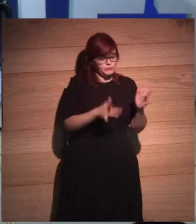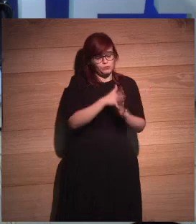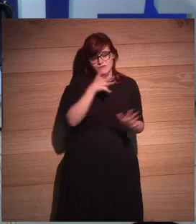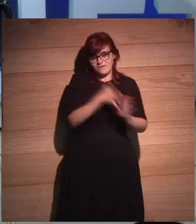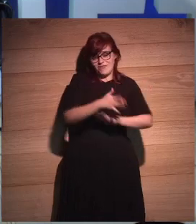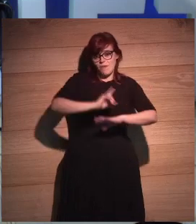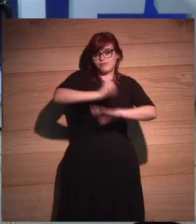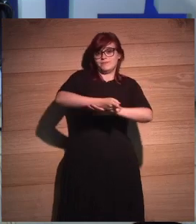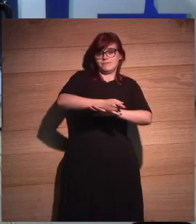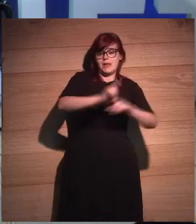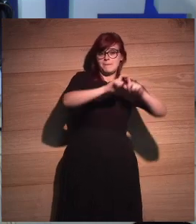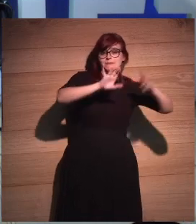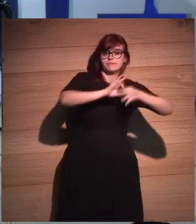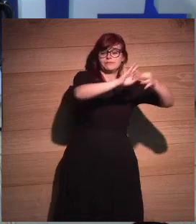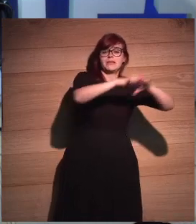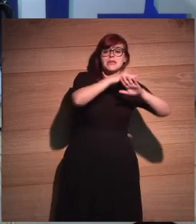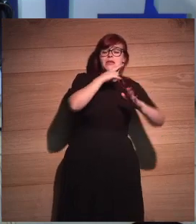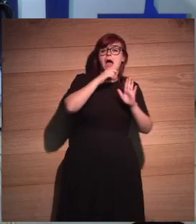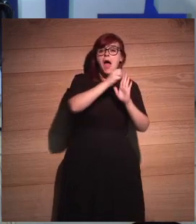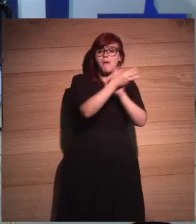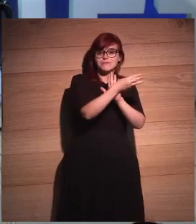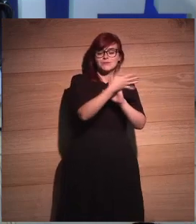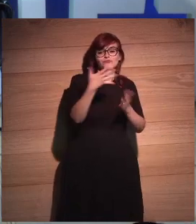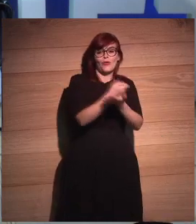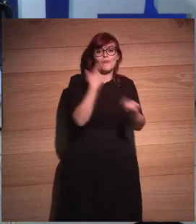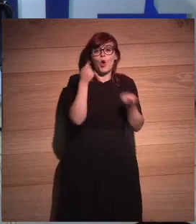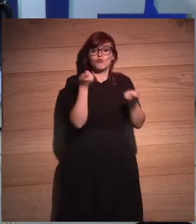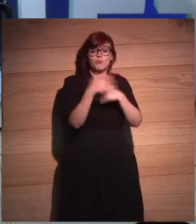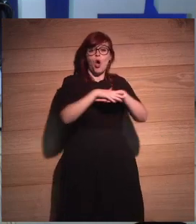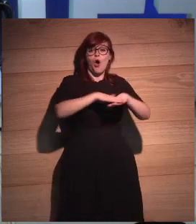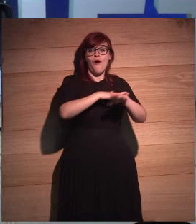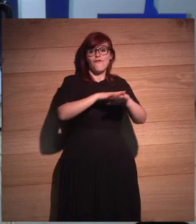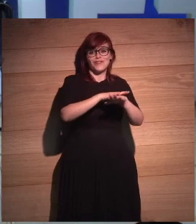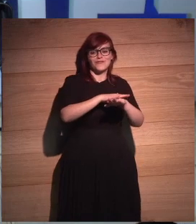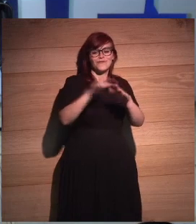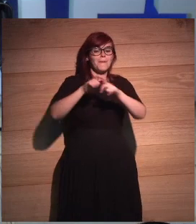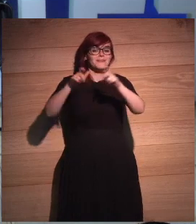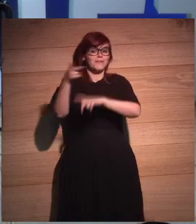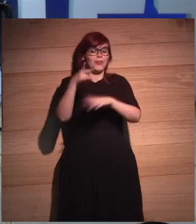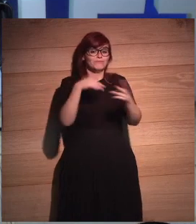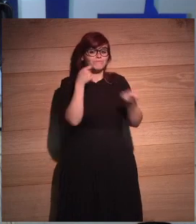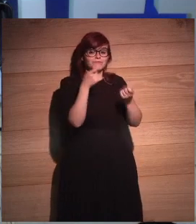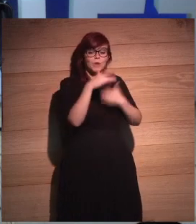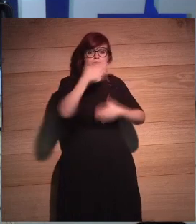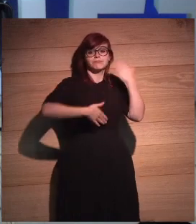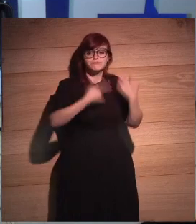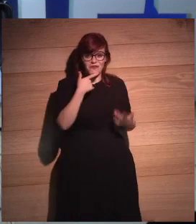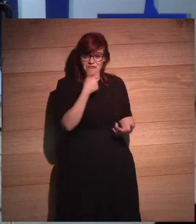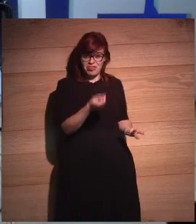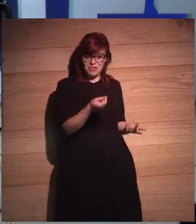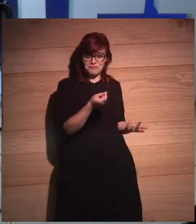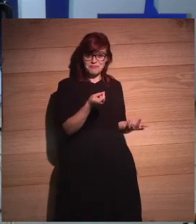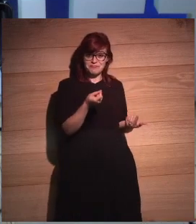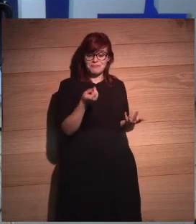las aplicaciones están particularmente contenidas por las dos, por la